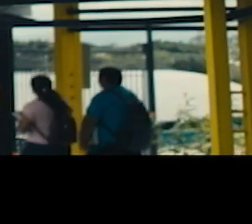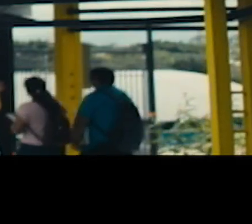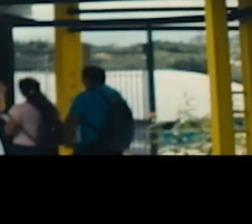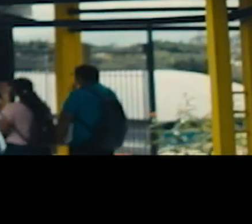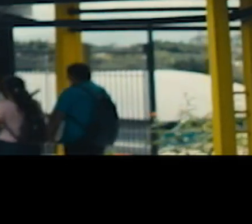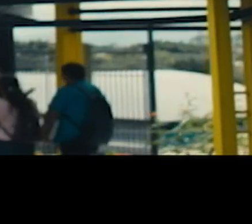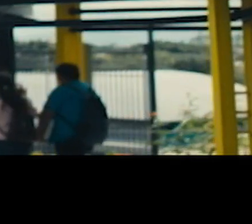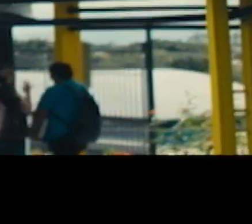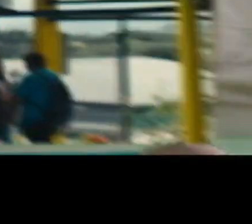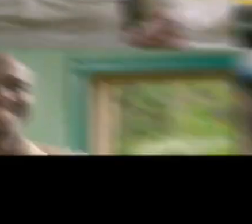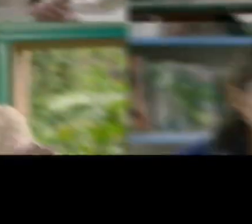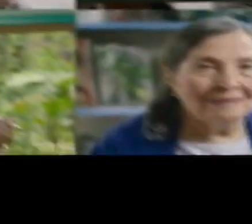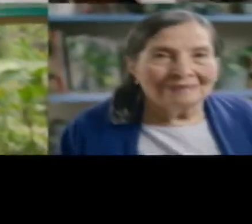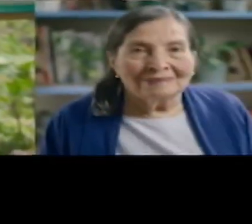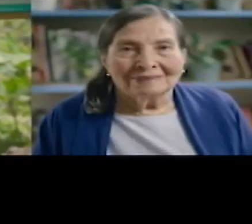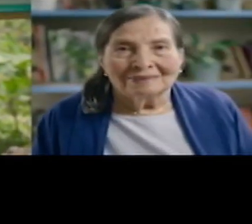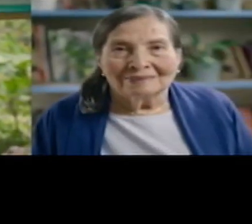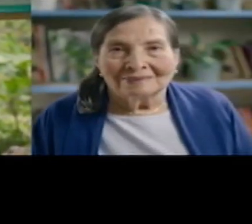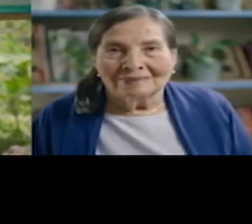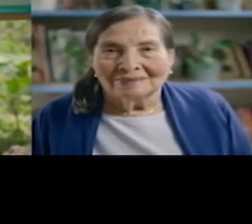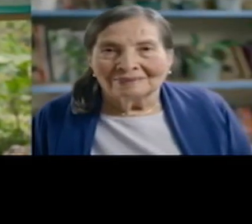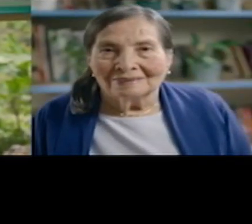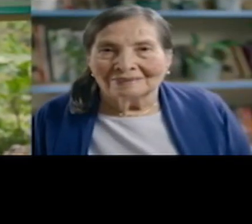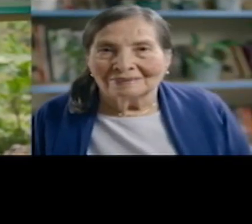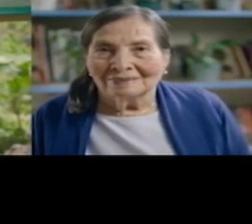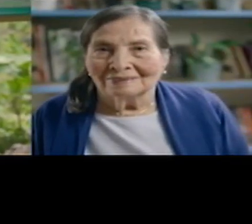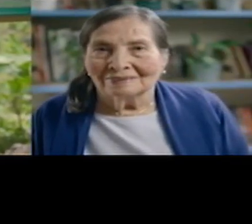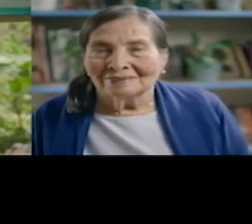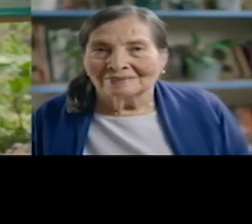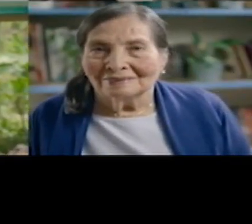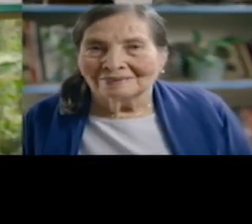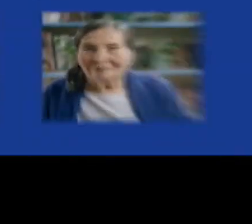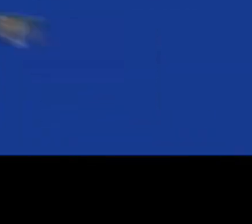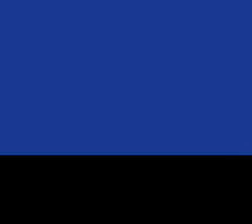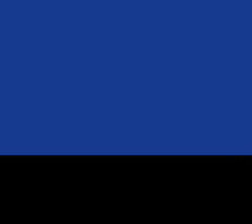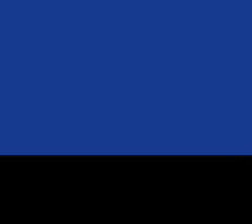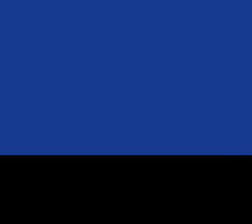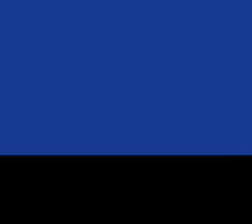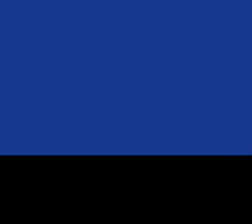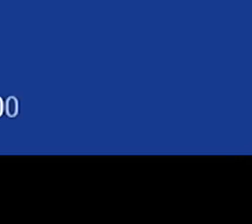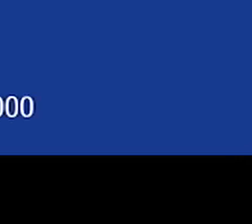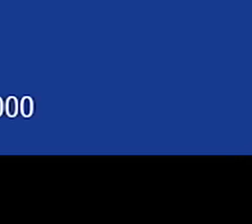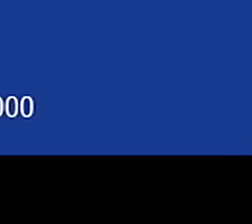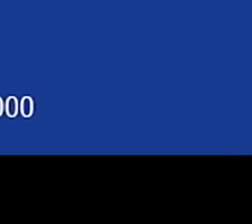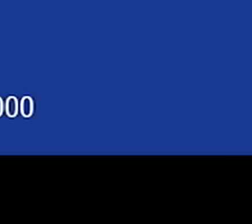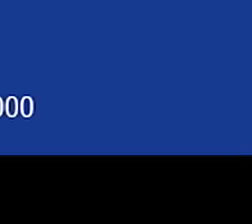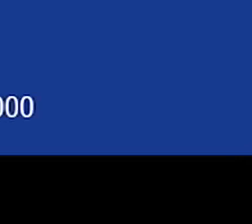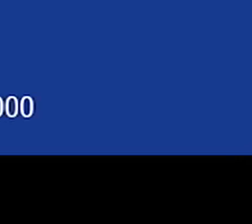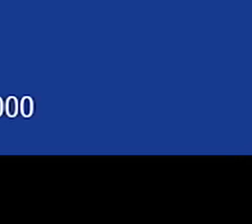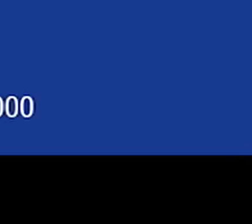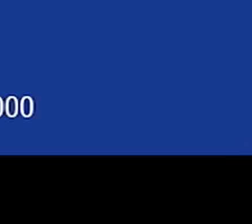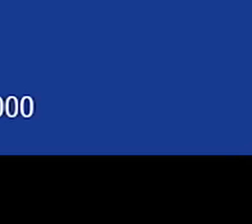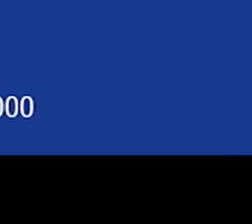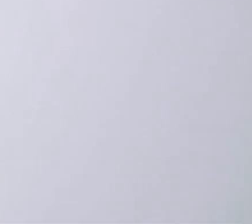país. El único requisito para matricularse es querer triunfar. UNED.